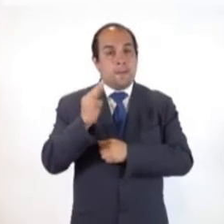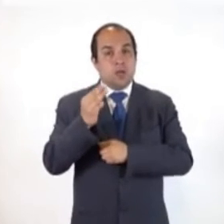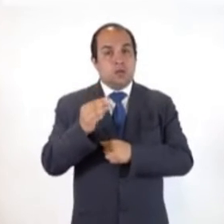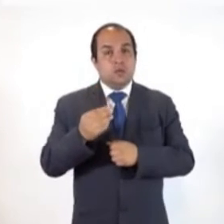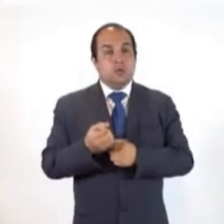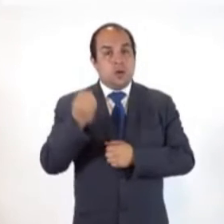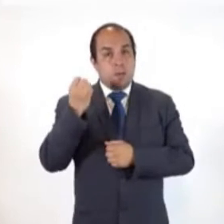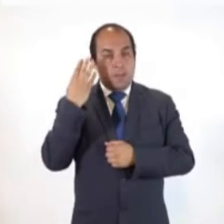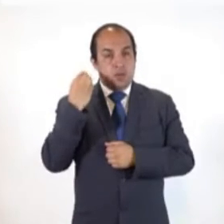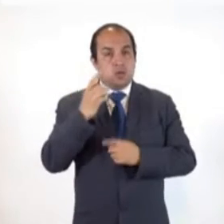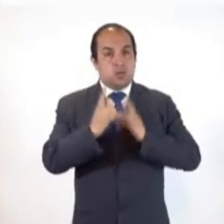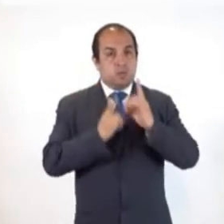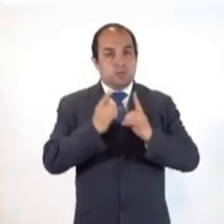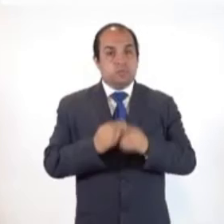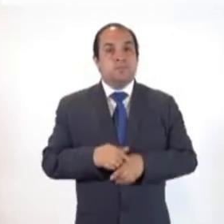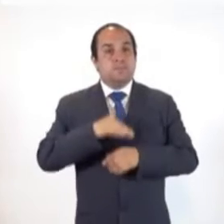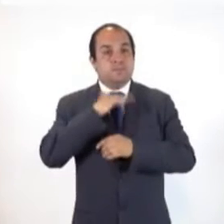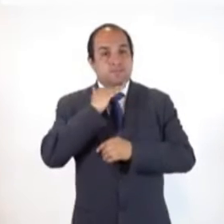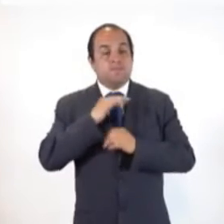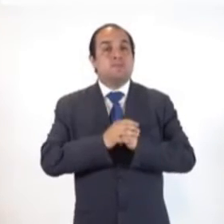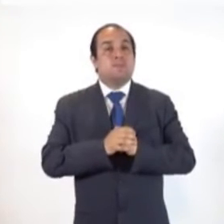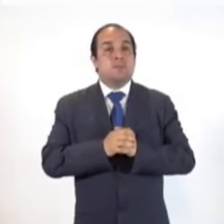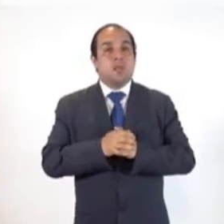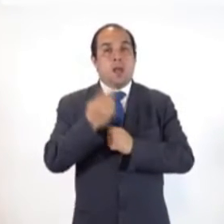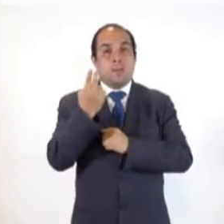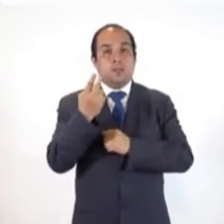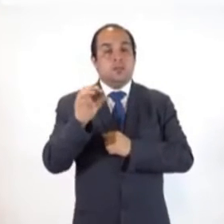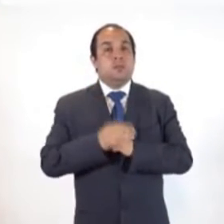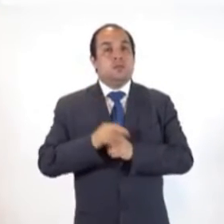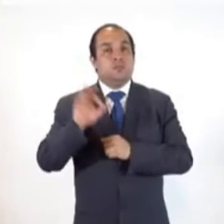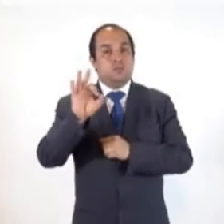eventos deportivos de entretenimiento al aire libre al 25%.